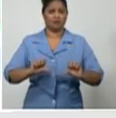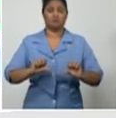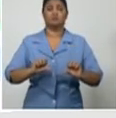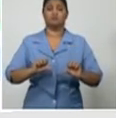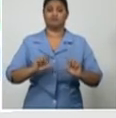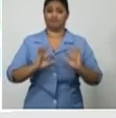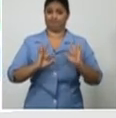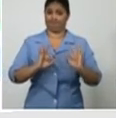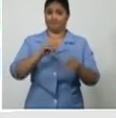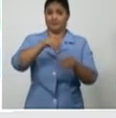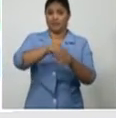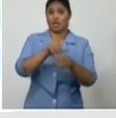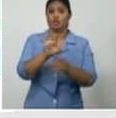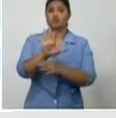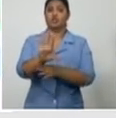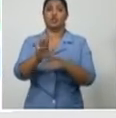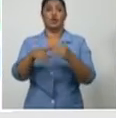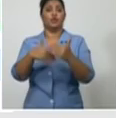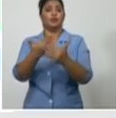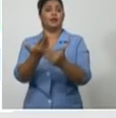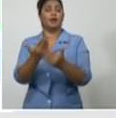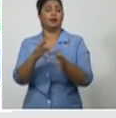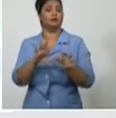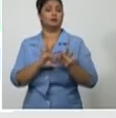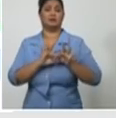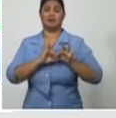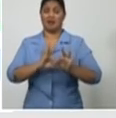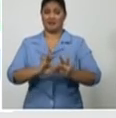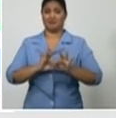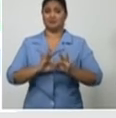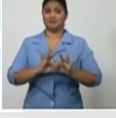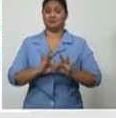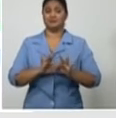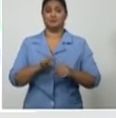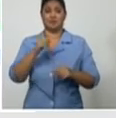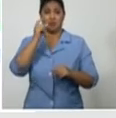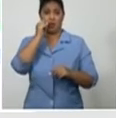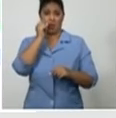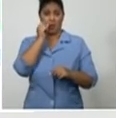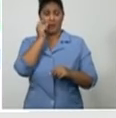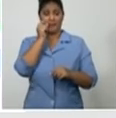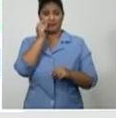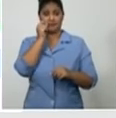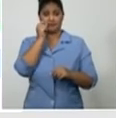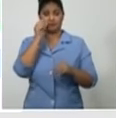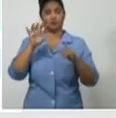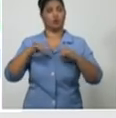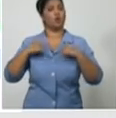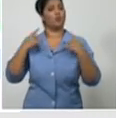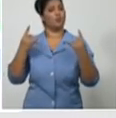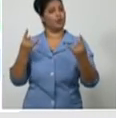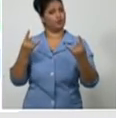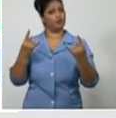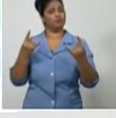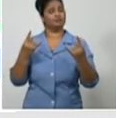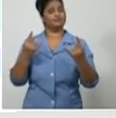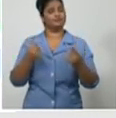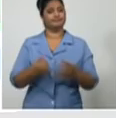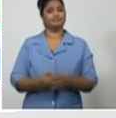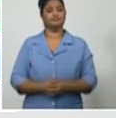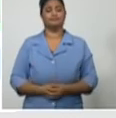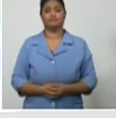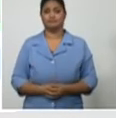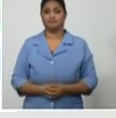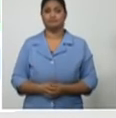de ellos en terapia intensiva, pues lamentablemente en el día de ayer falleció este paciente.